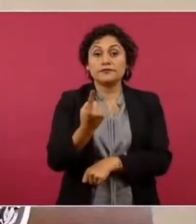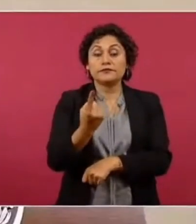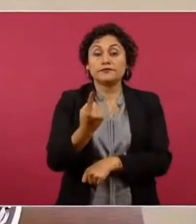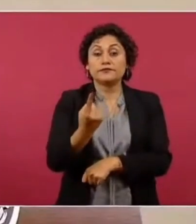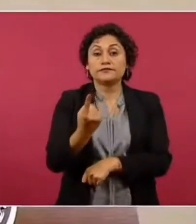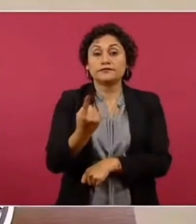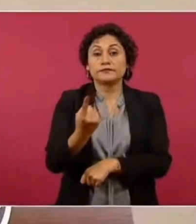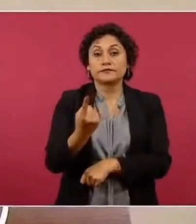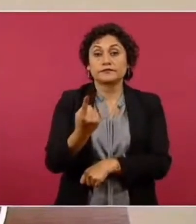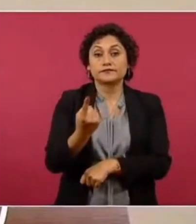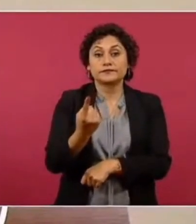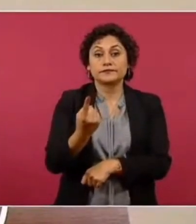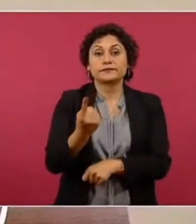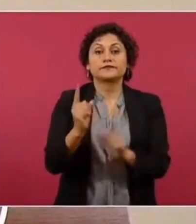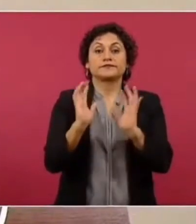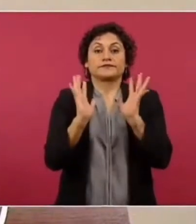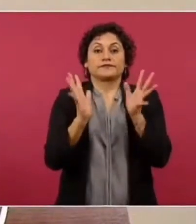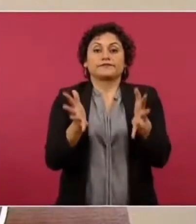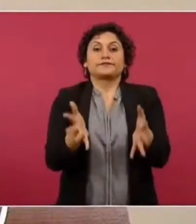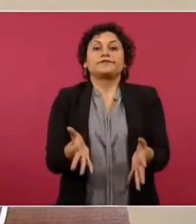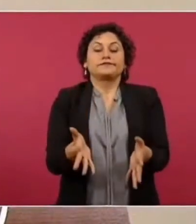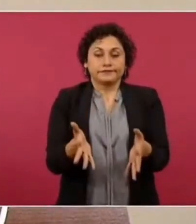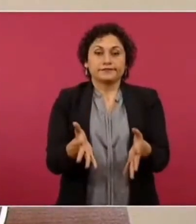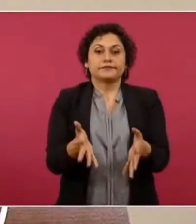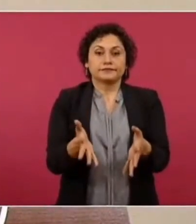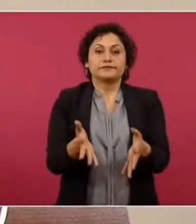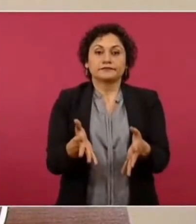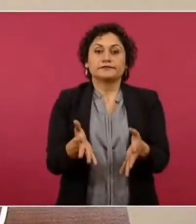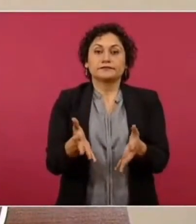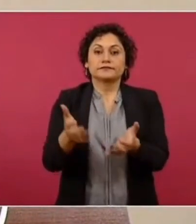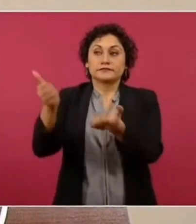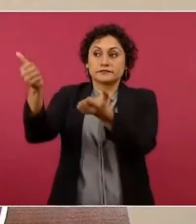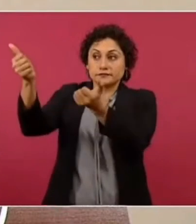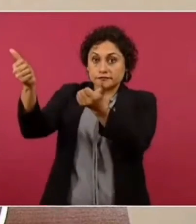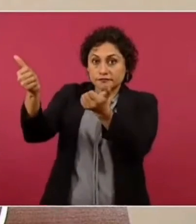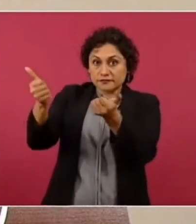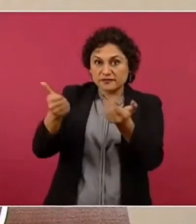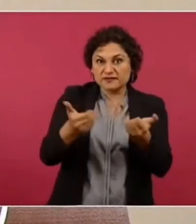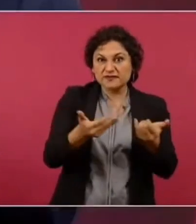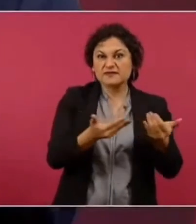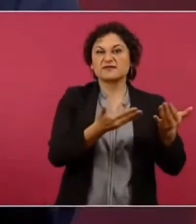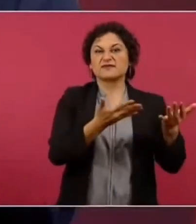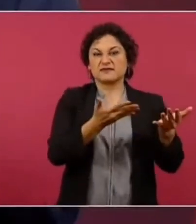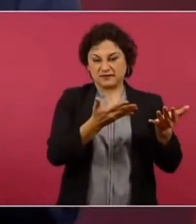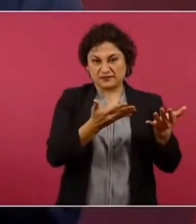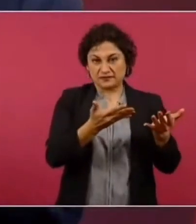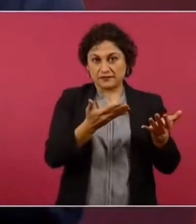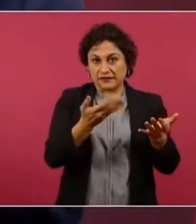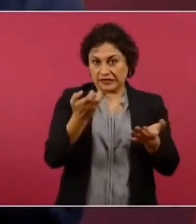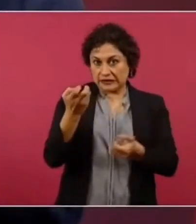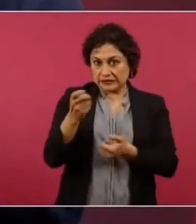ya hay más cuidado para que las importaciones de fentanilo